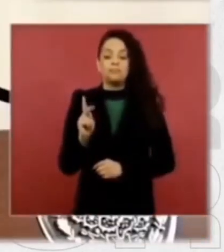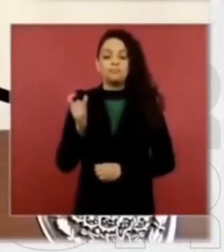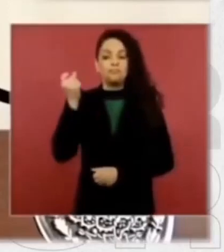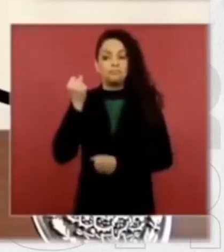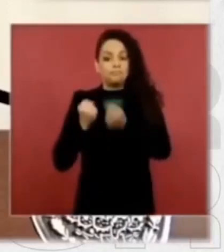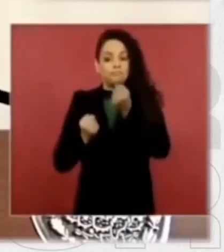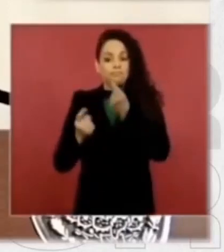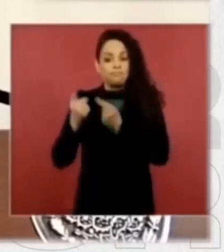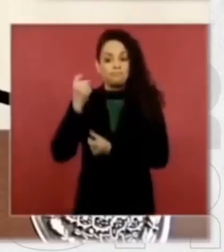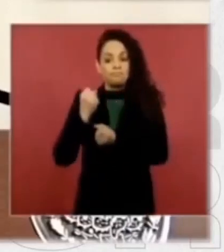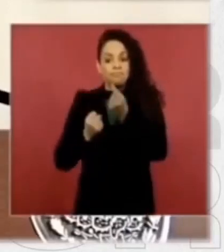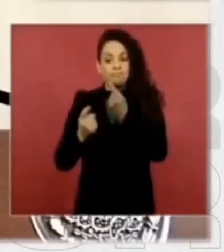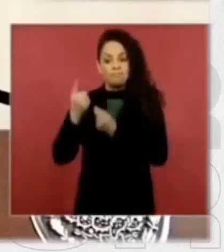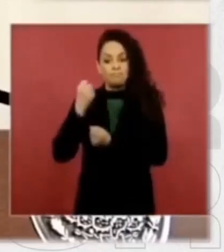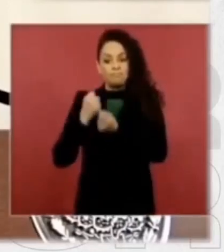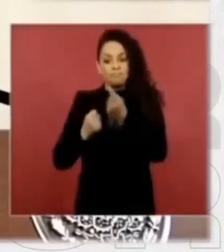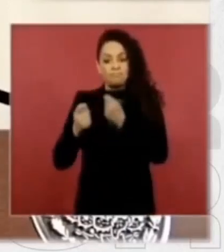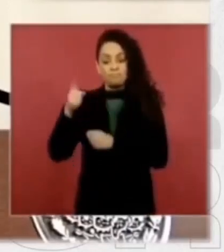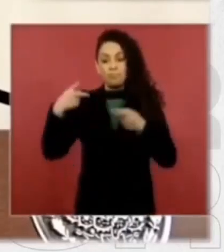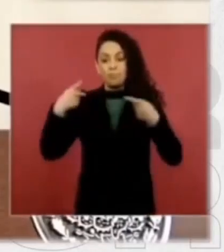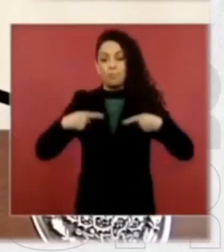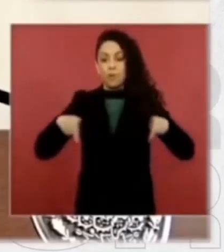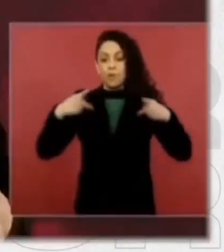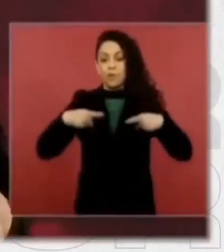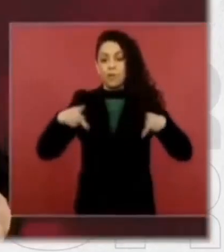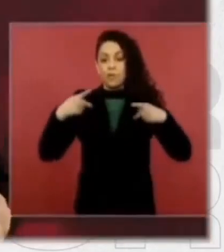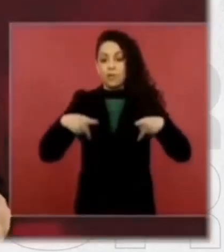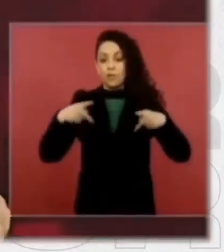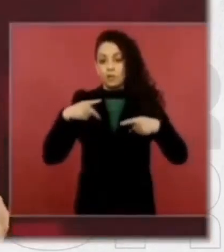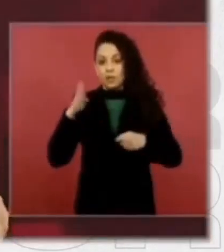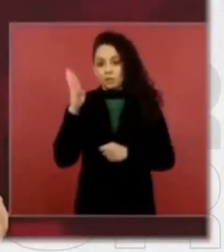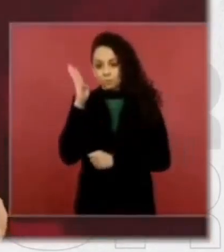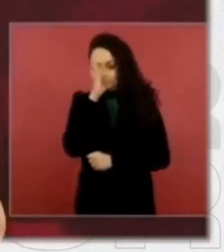infiltrados del conservadurismo en